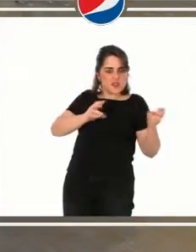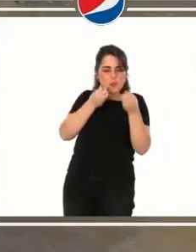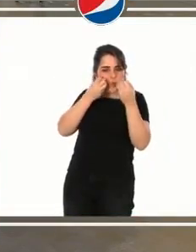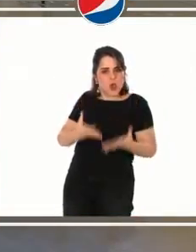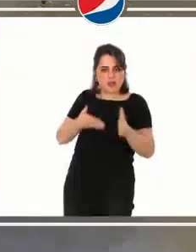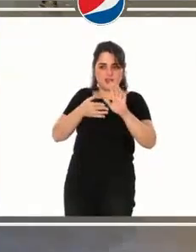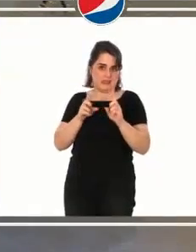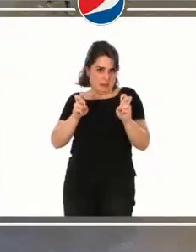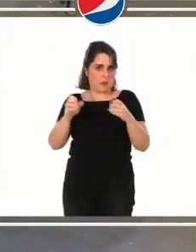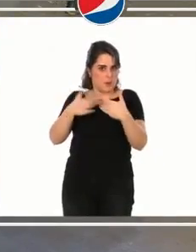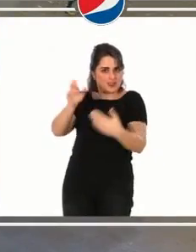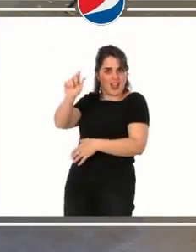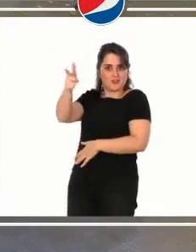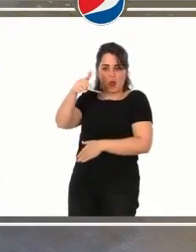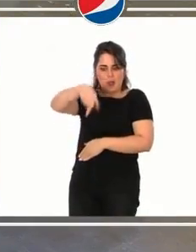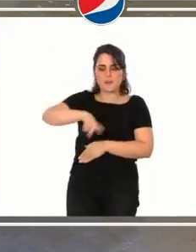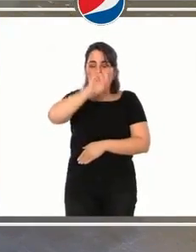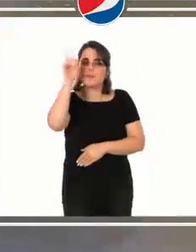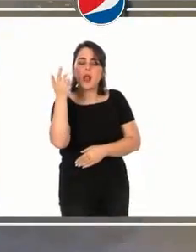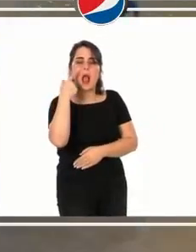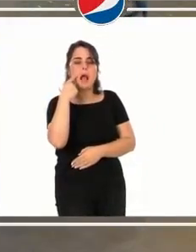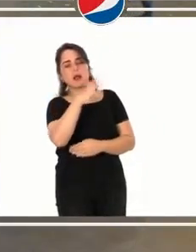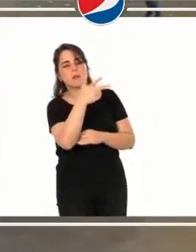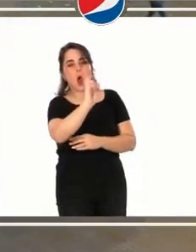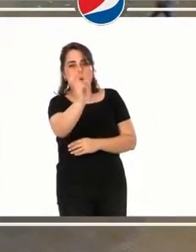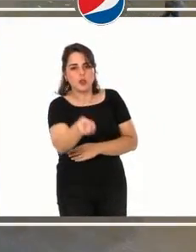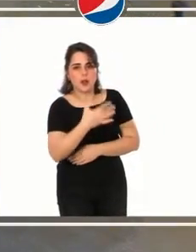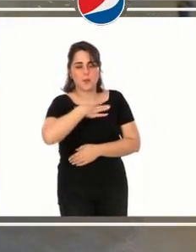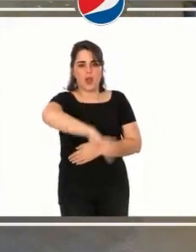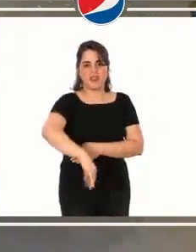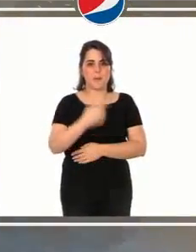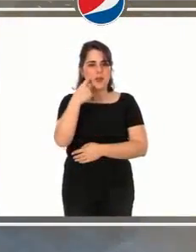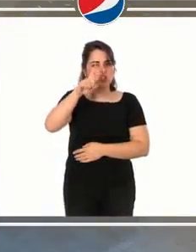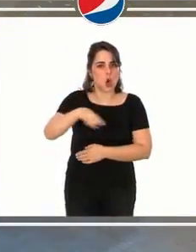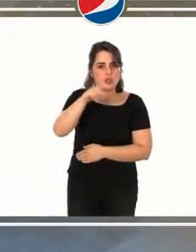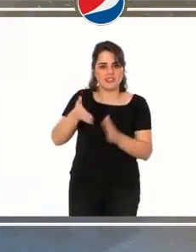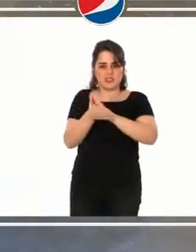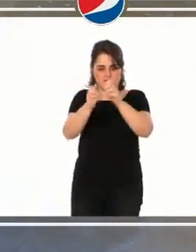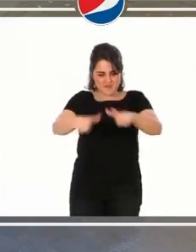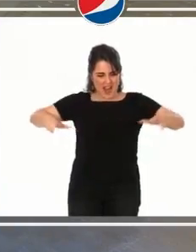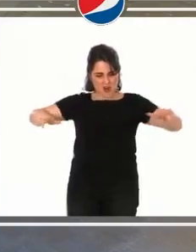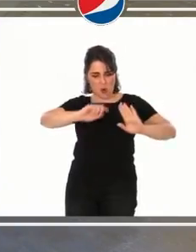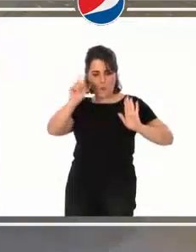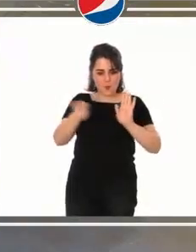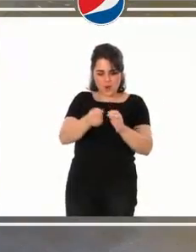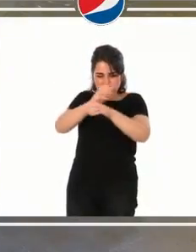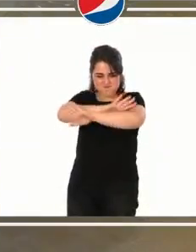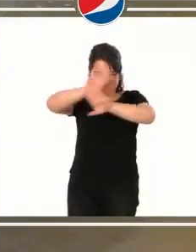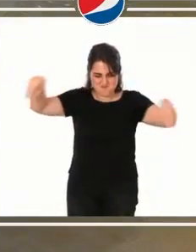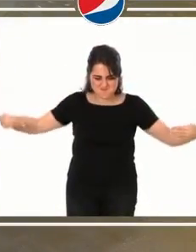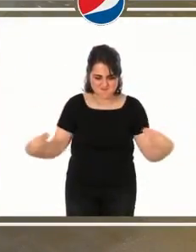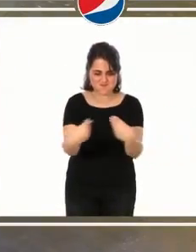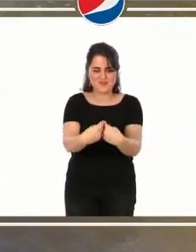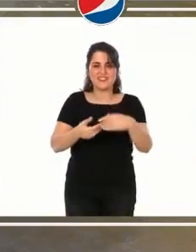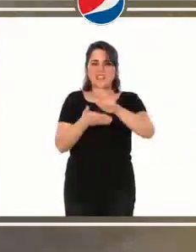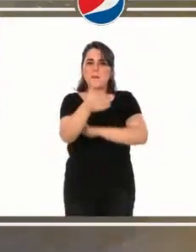Sol en Madrid. Pero tenemos otra cámara, a ver si la podemos ver, donde ya directamente nos enfoca toda la plaza. Vemos el lleno absoluto, un montón de gente